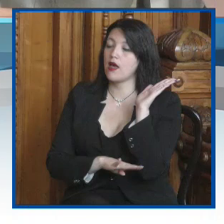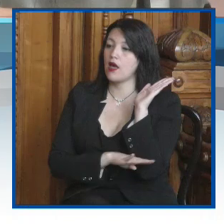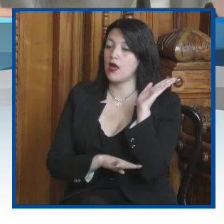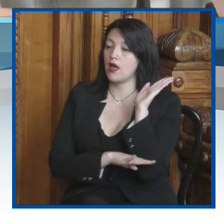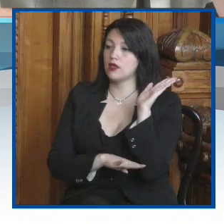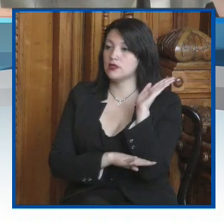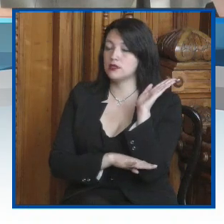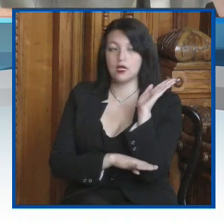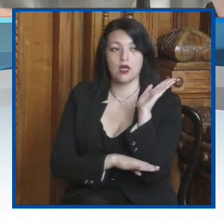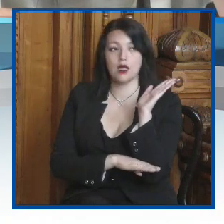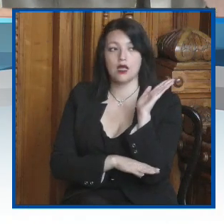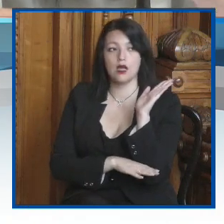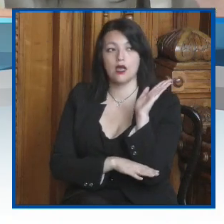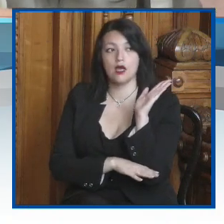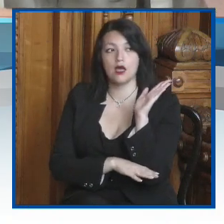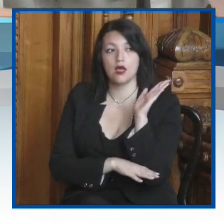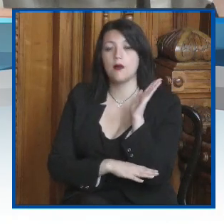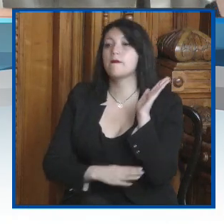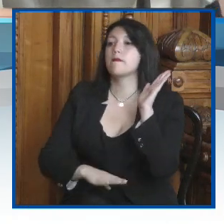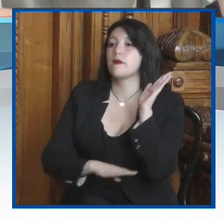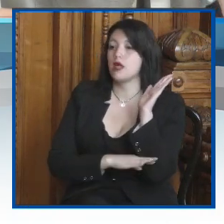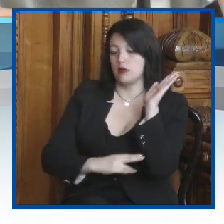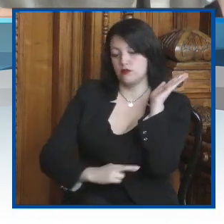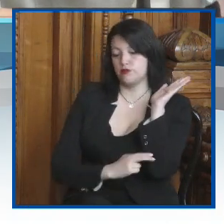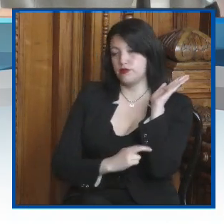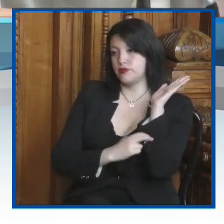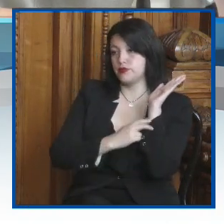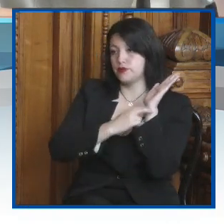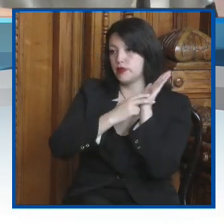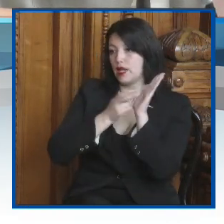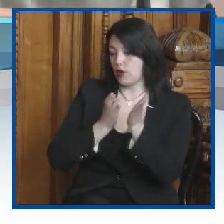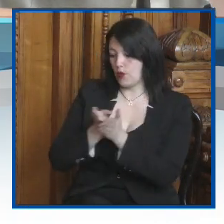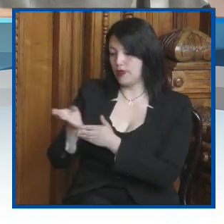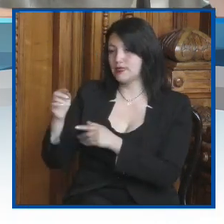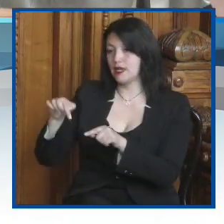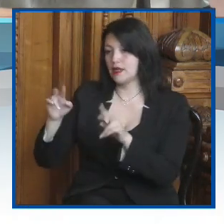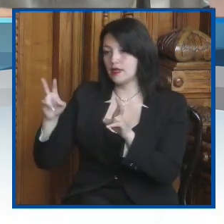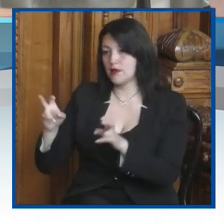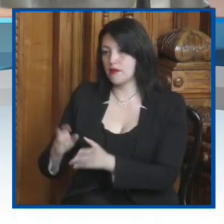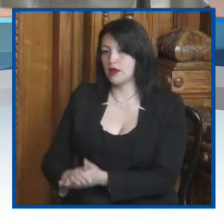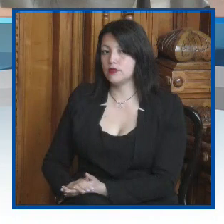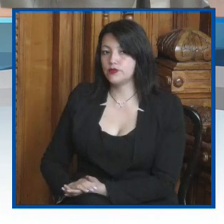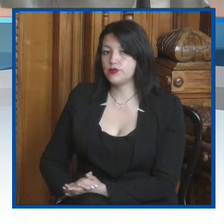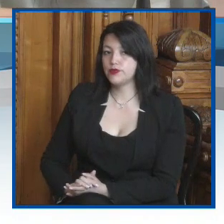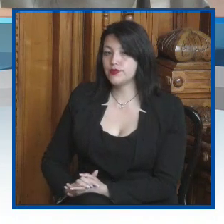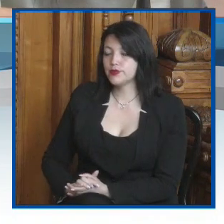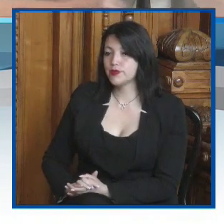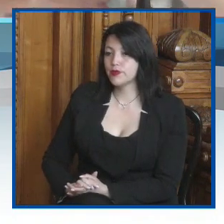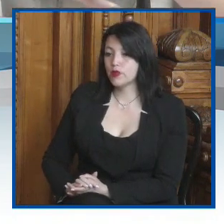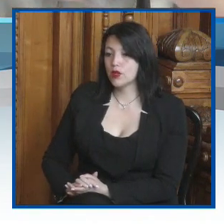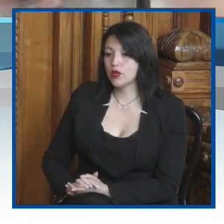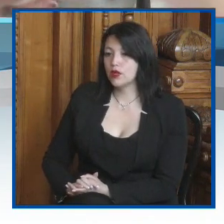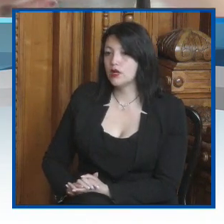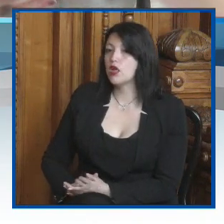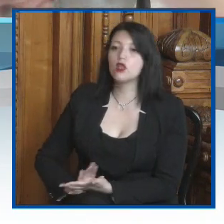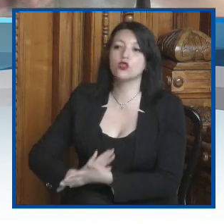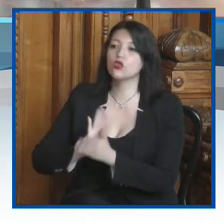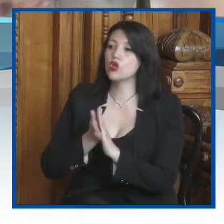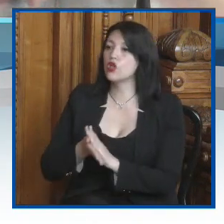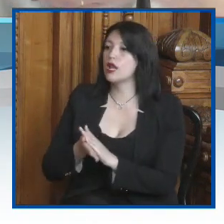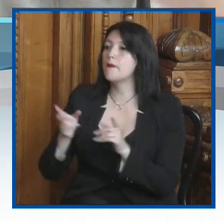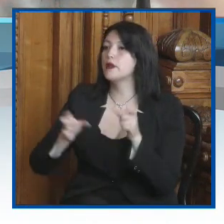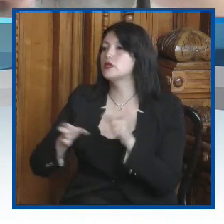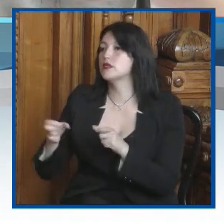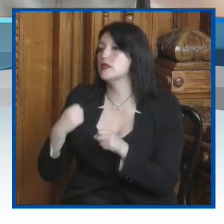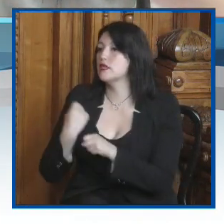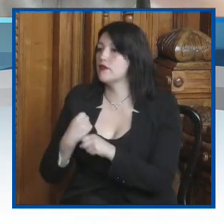para y como piso para los que quieran empezar en esto. Yo creo que en esto y en todo lo que trabajamos en